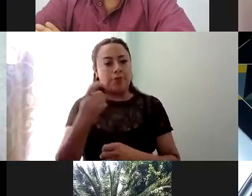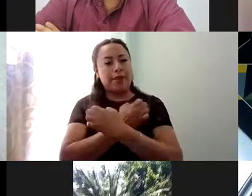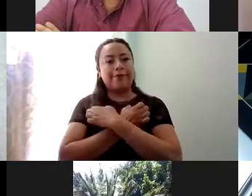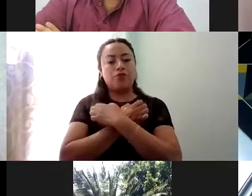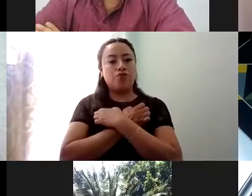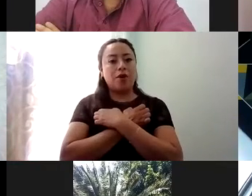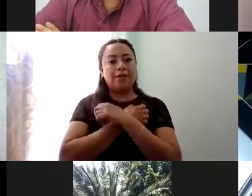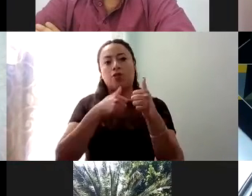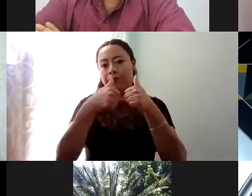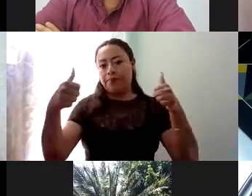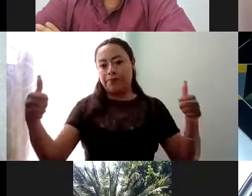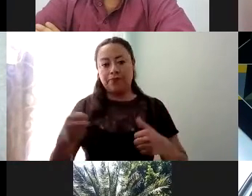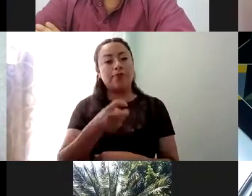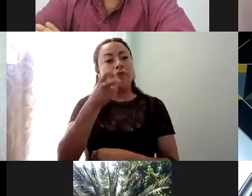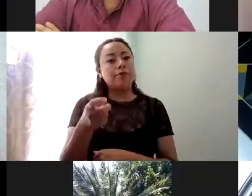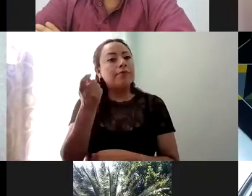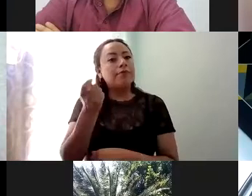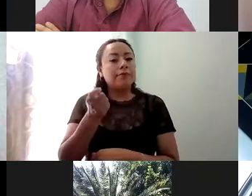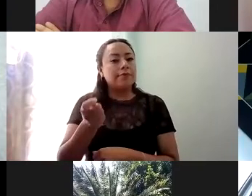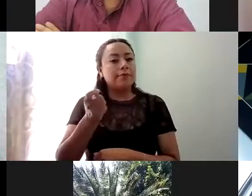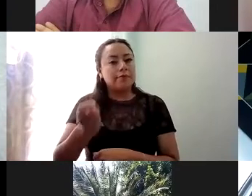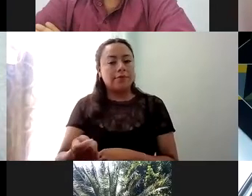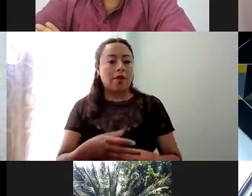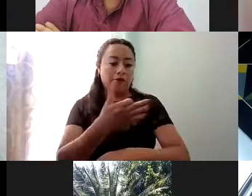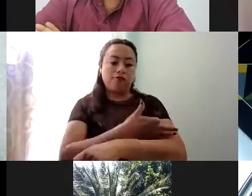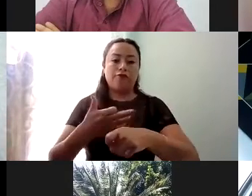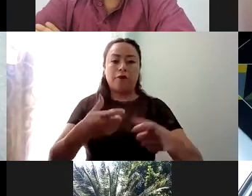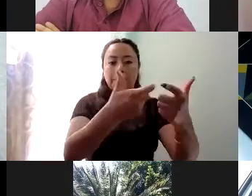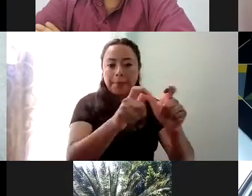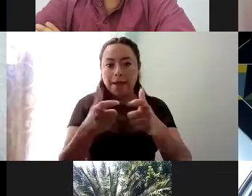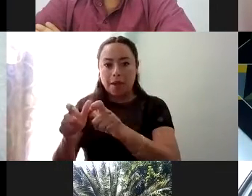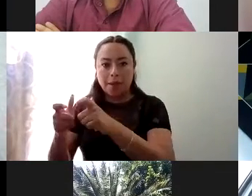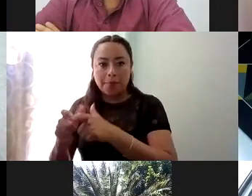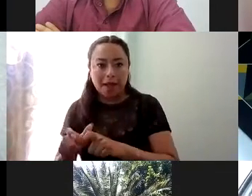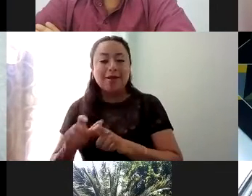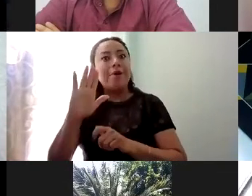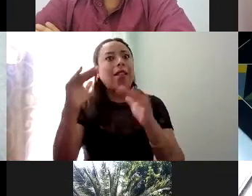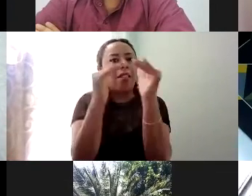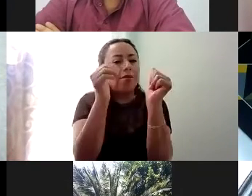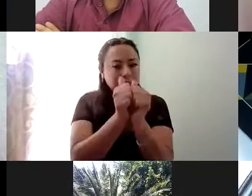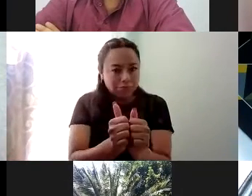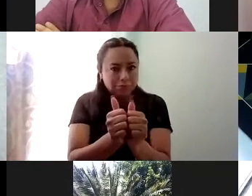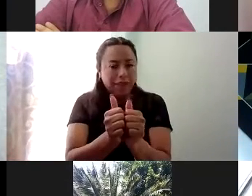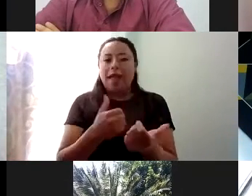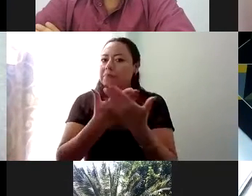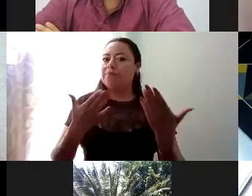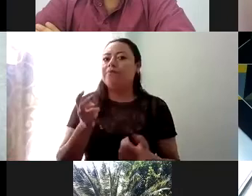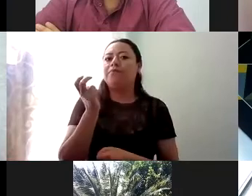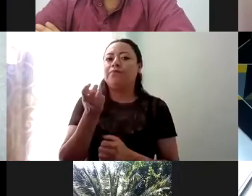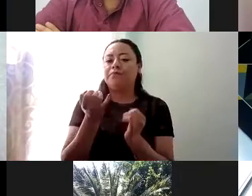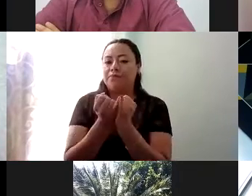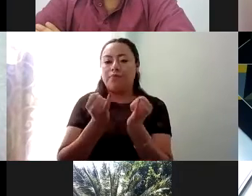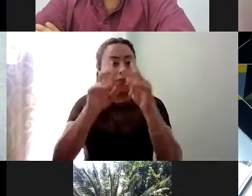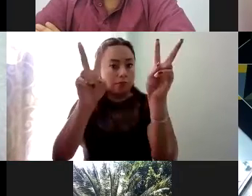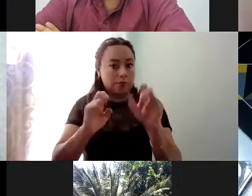distancia. Situación que genera que las familias estén encerradas. También se entendía que el tema de la